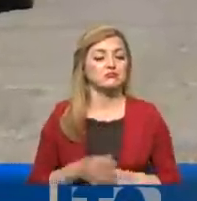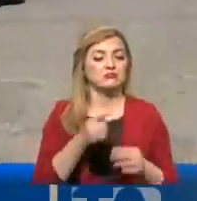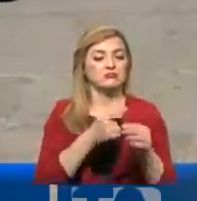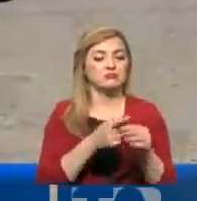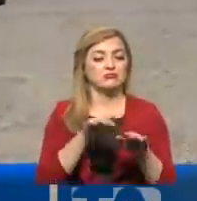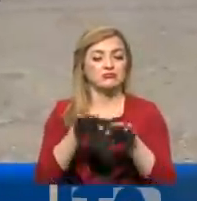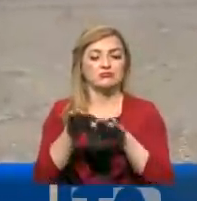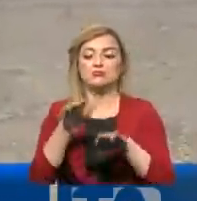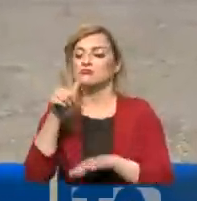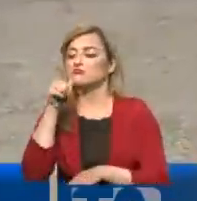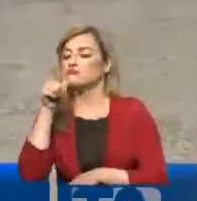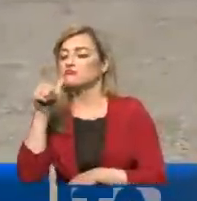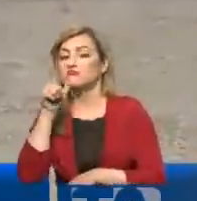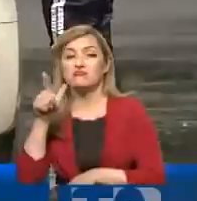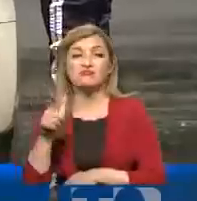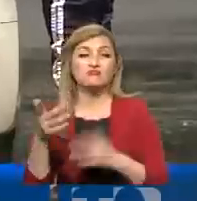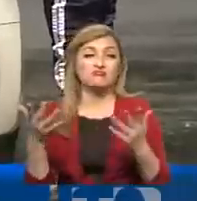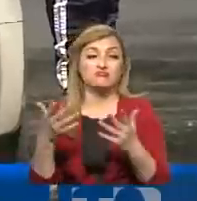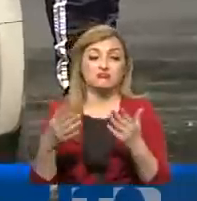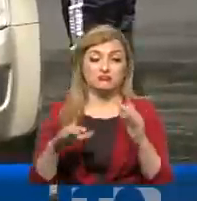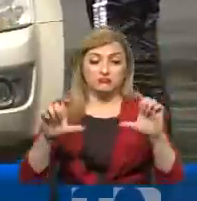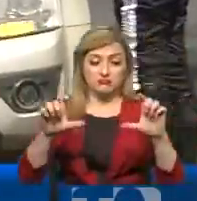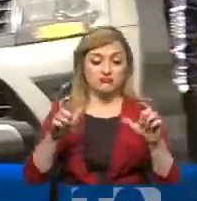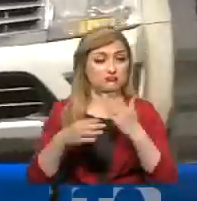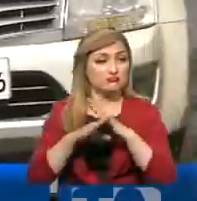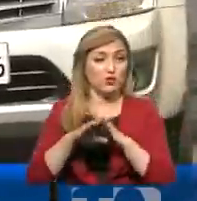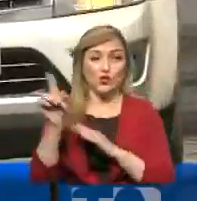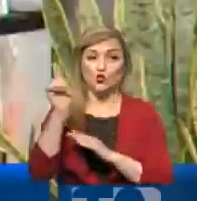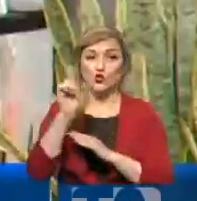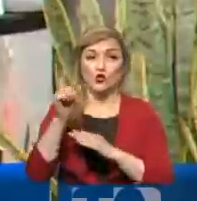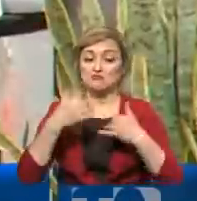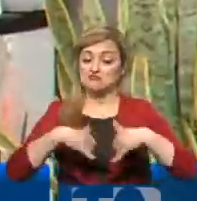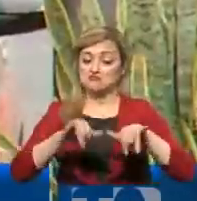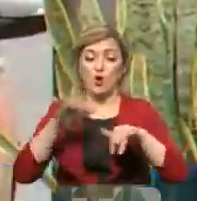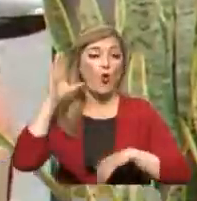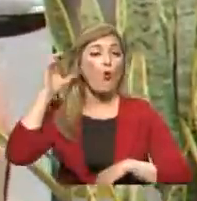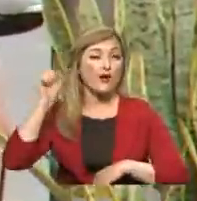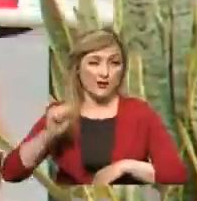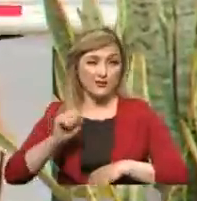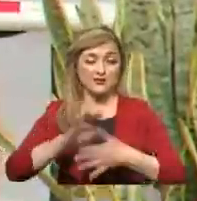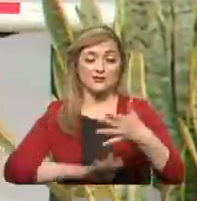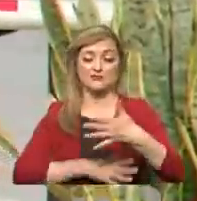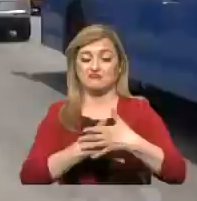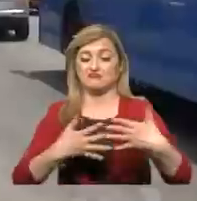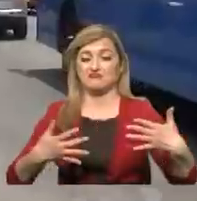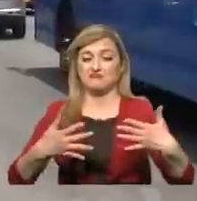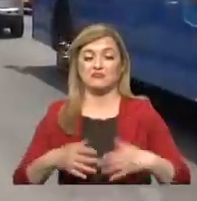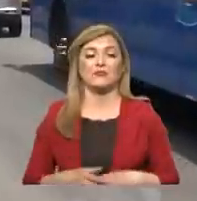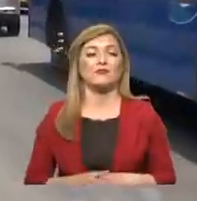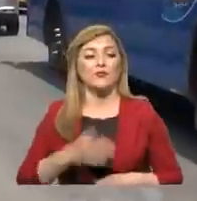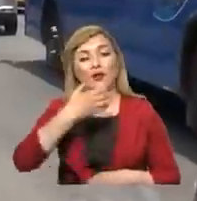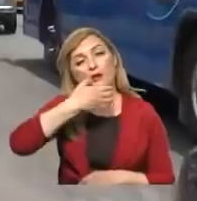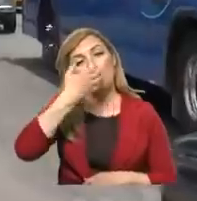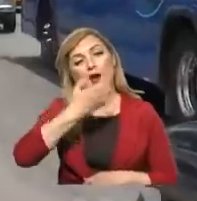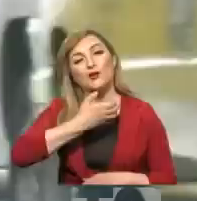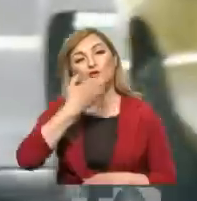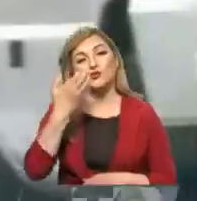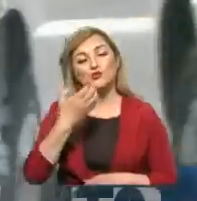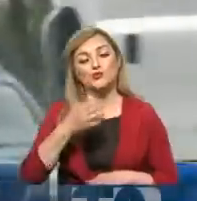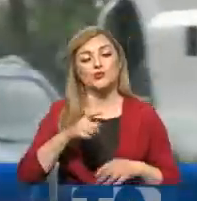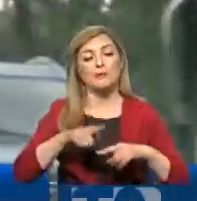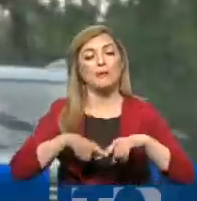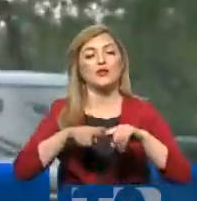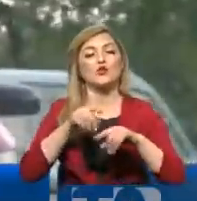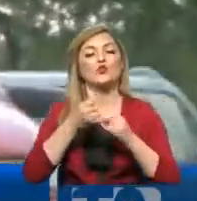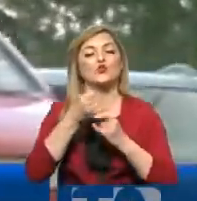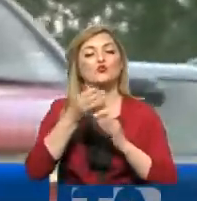Quito, Ibarra y La Tacunga no habrá restricción vehicular. En Cuenca sí, con un horario determinado. En Ambato, en cambio, de acuerdo al